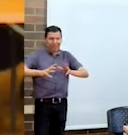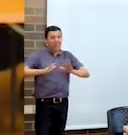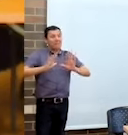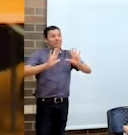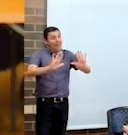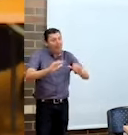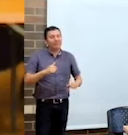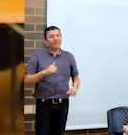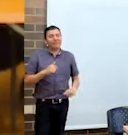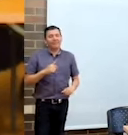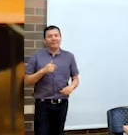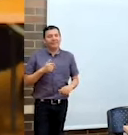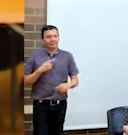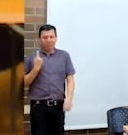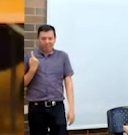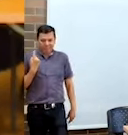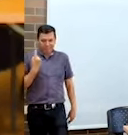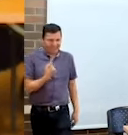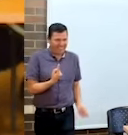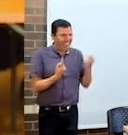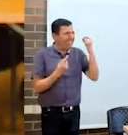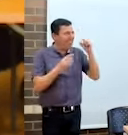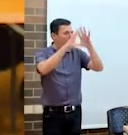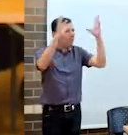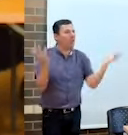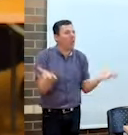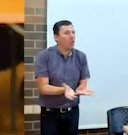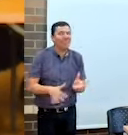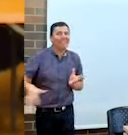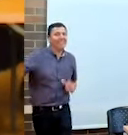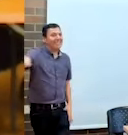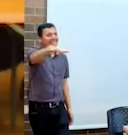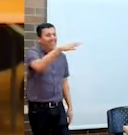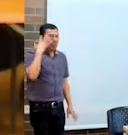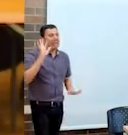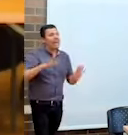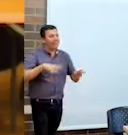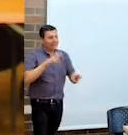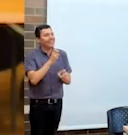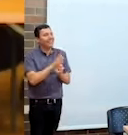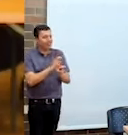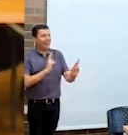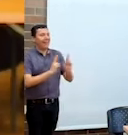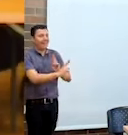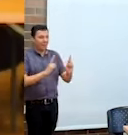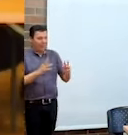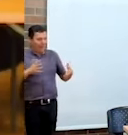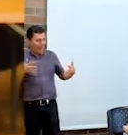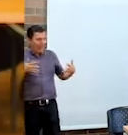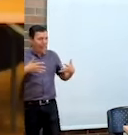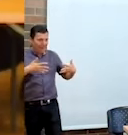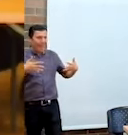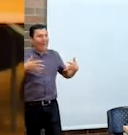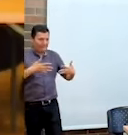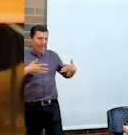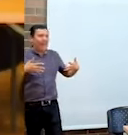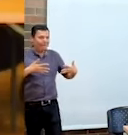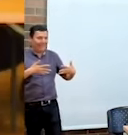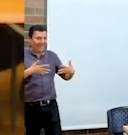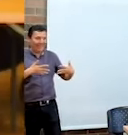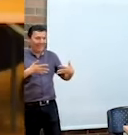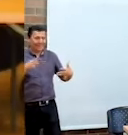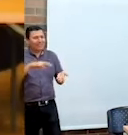nos comunicamos a través de la lengua de señas, pero llegamos a este mundo y encontramos una